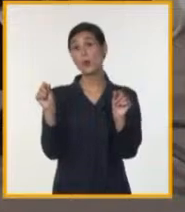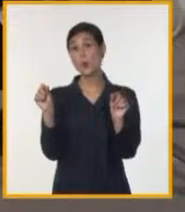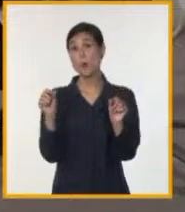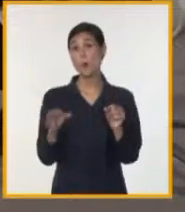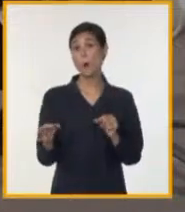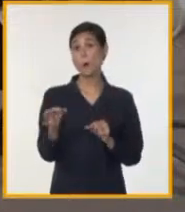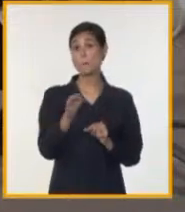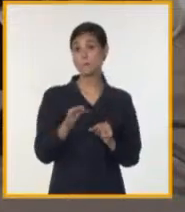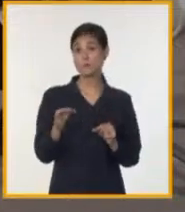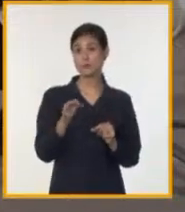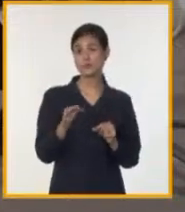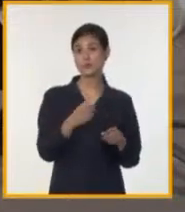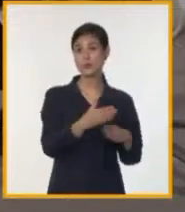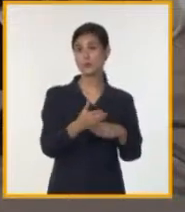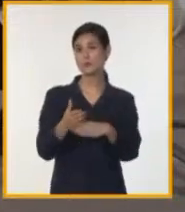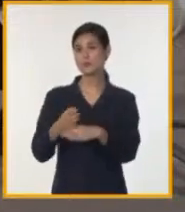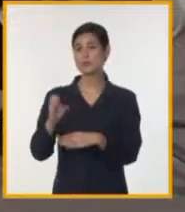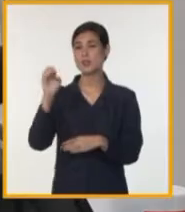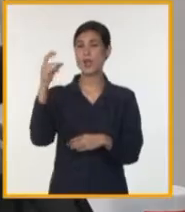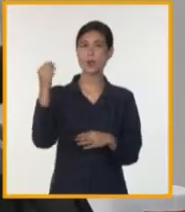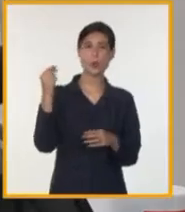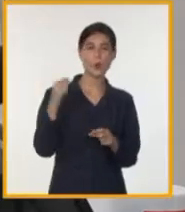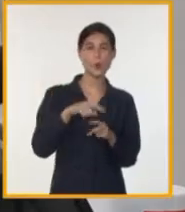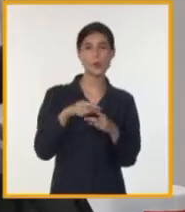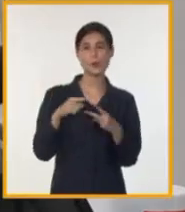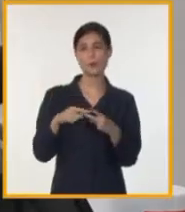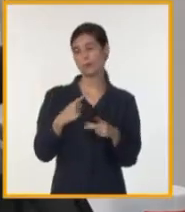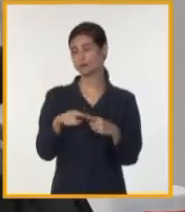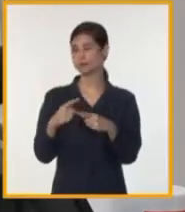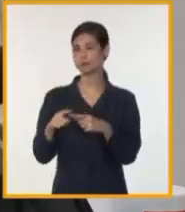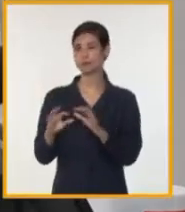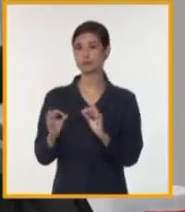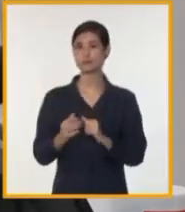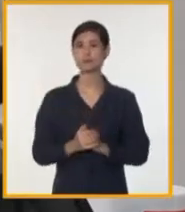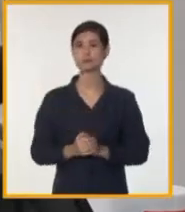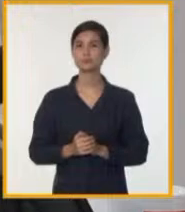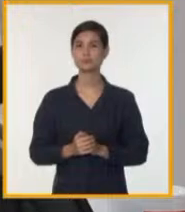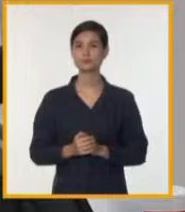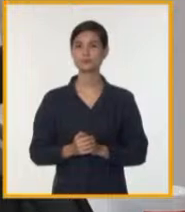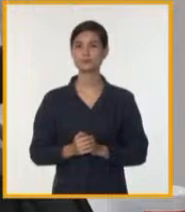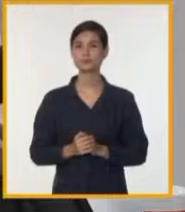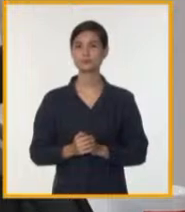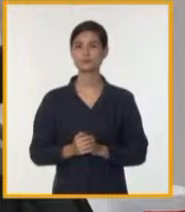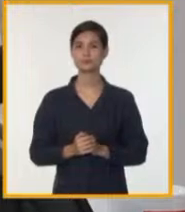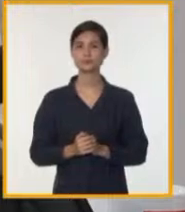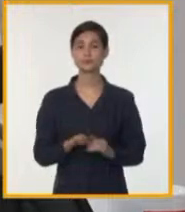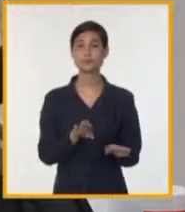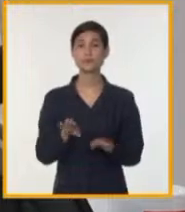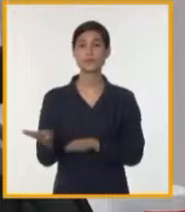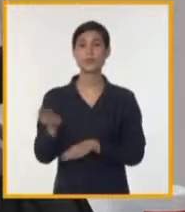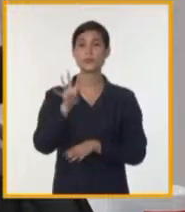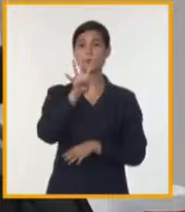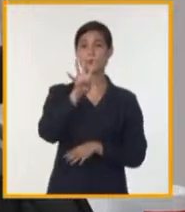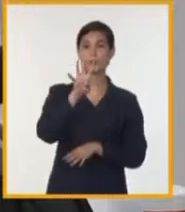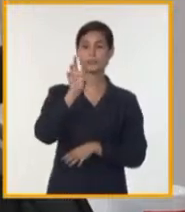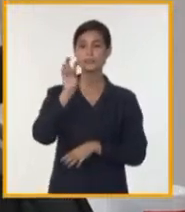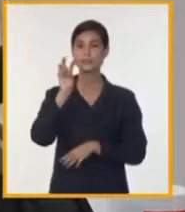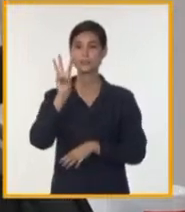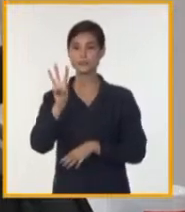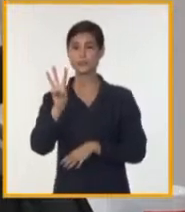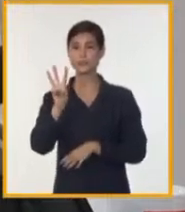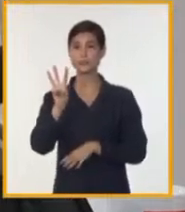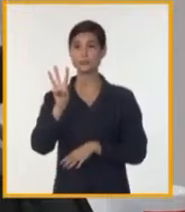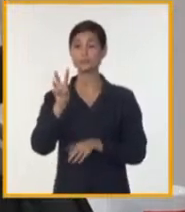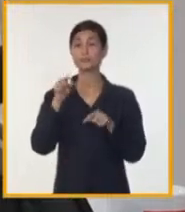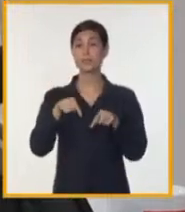interés marcado, de interés económico-social marcado. Hay 43 rutas que tienen una estructura o un vínculo netamente